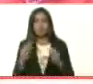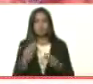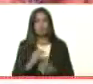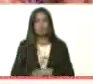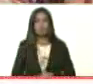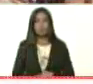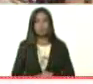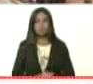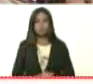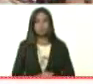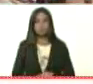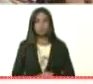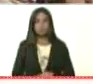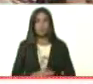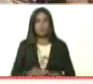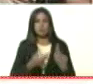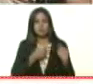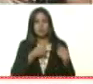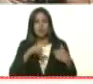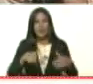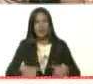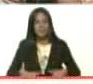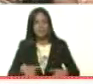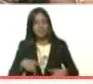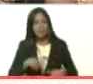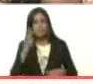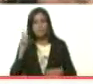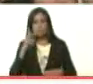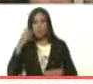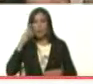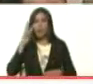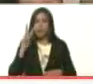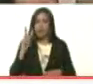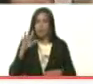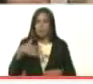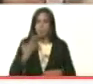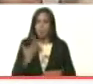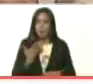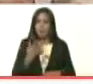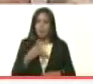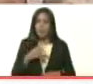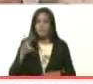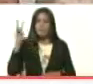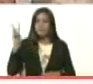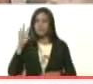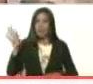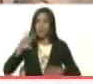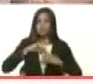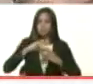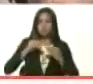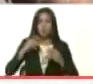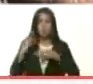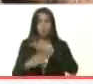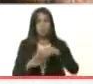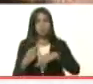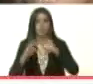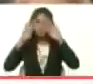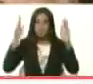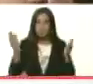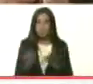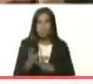sin lugar a dudas. Y Venezuela tiene la capacidad holística de asumir los aportes de todos los revolucionarios del